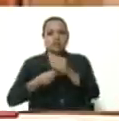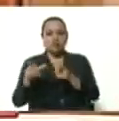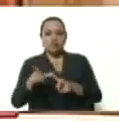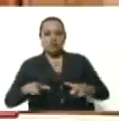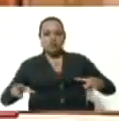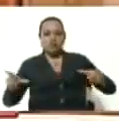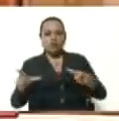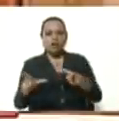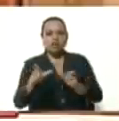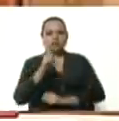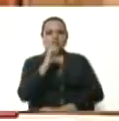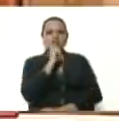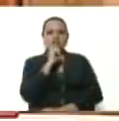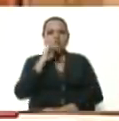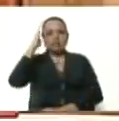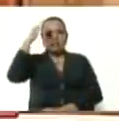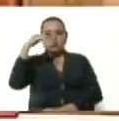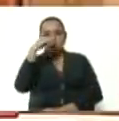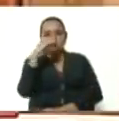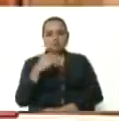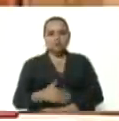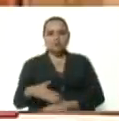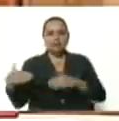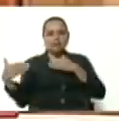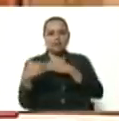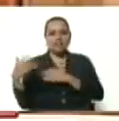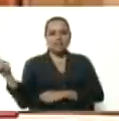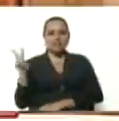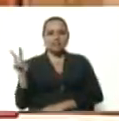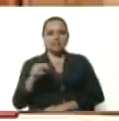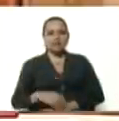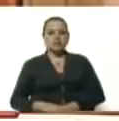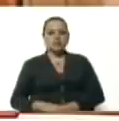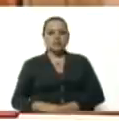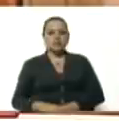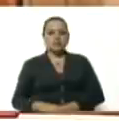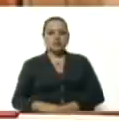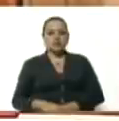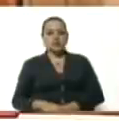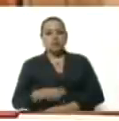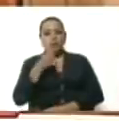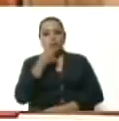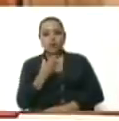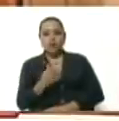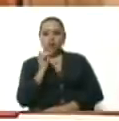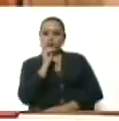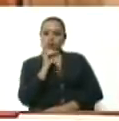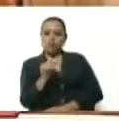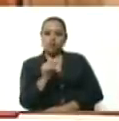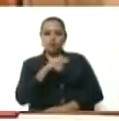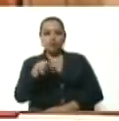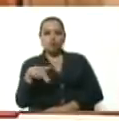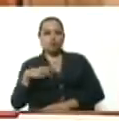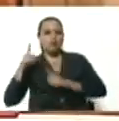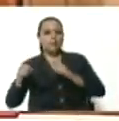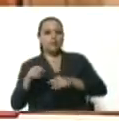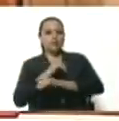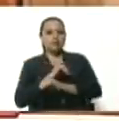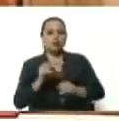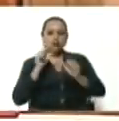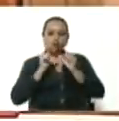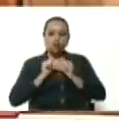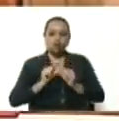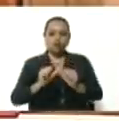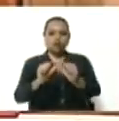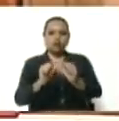del extremismo terrorista para agredir a Venezuela. Bueno, con esa buena noticia, nosotros nos despedimos y